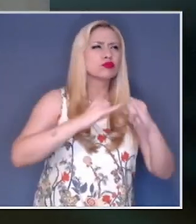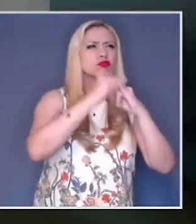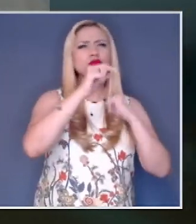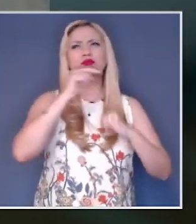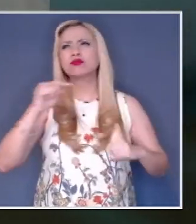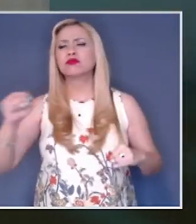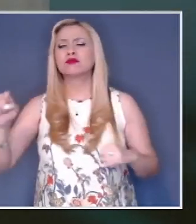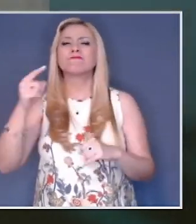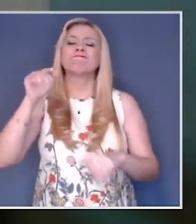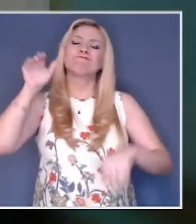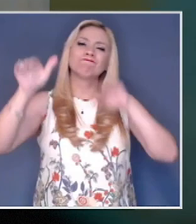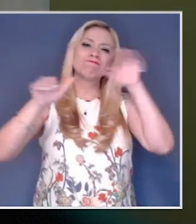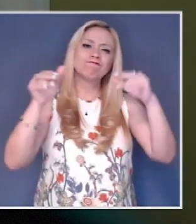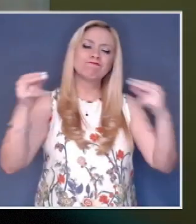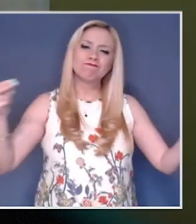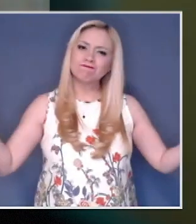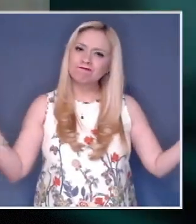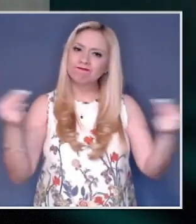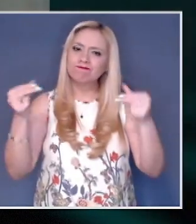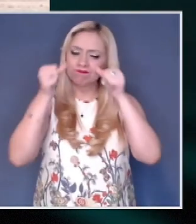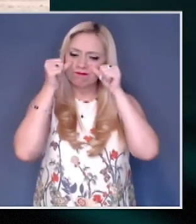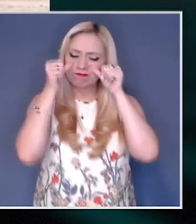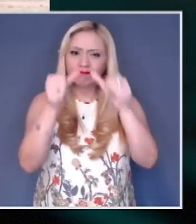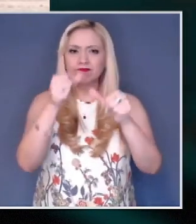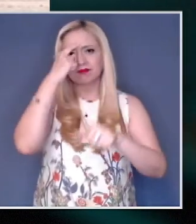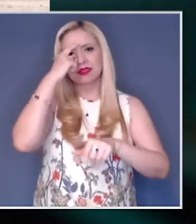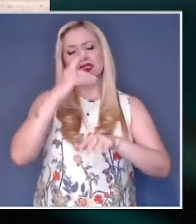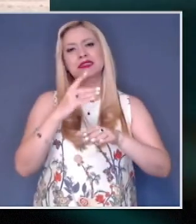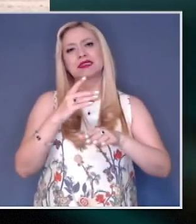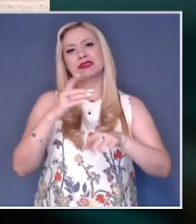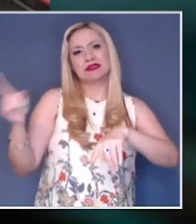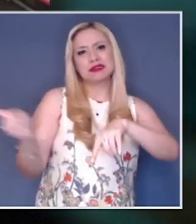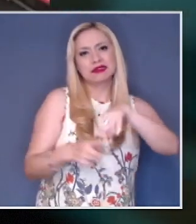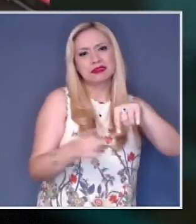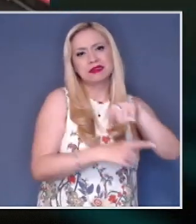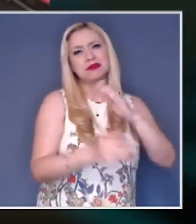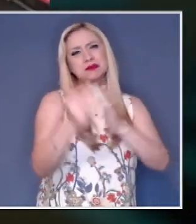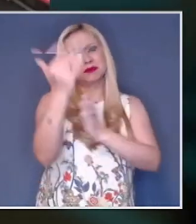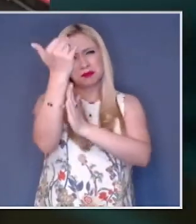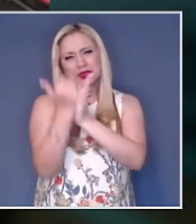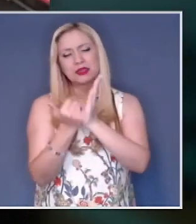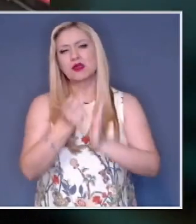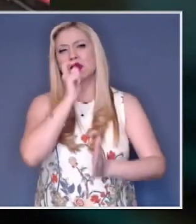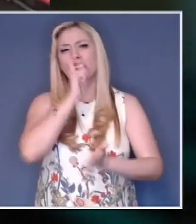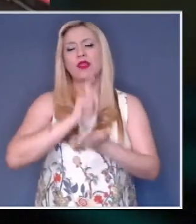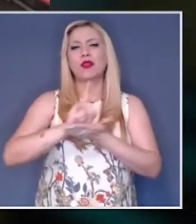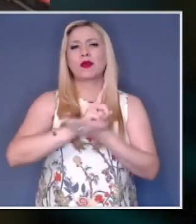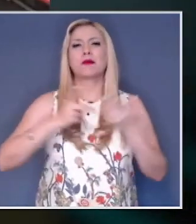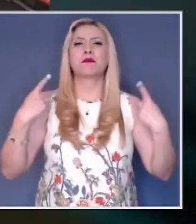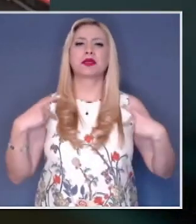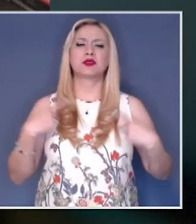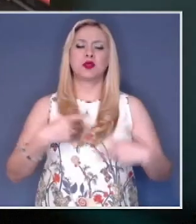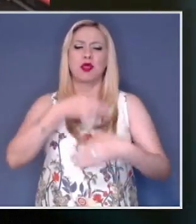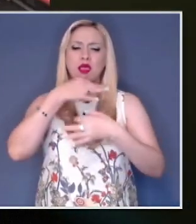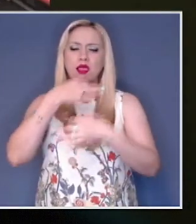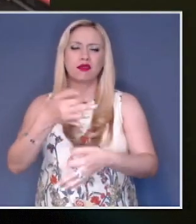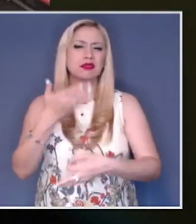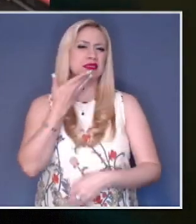a cerrar filas para combatir el consumo de drogas ilícitas. Poder Informativo, Juan Carlos González.